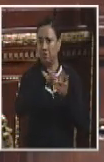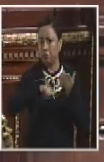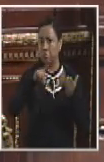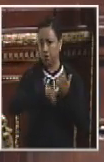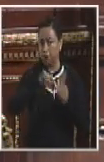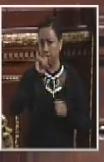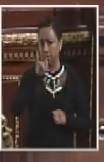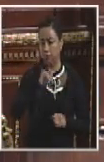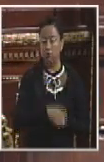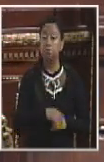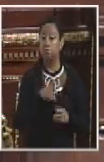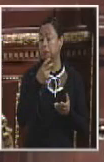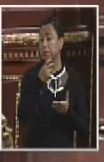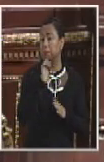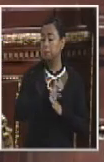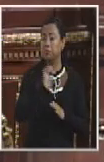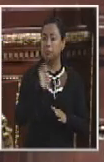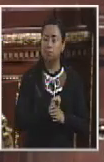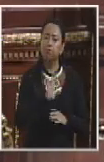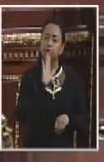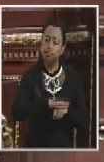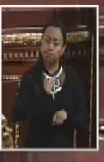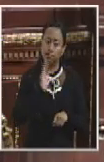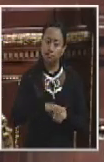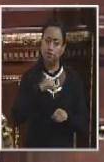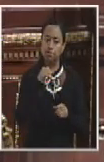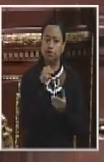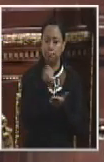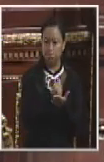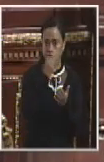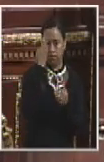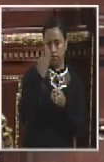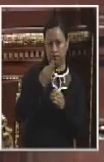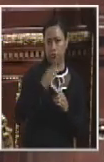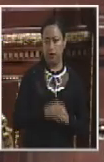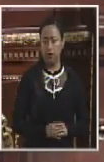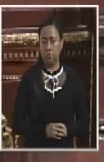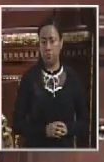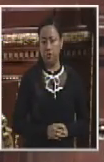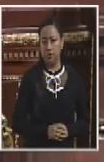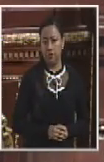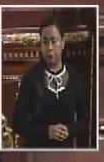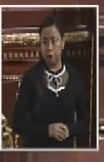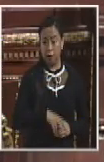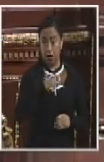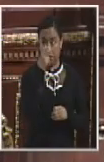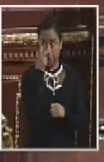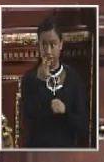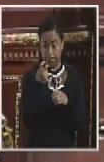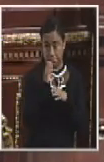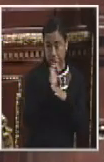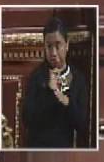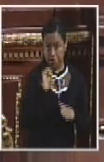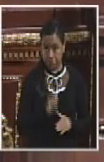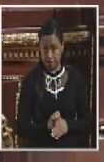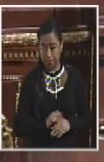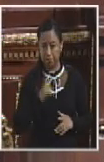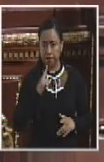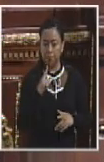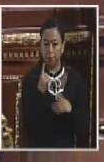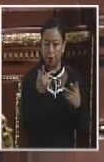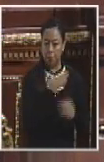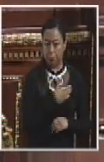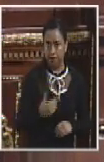resultado su aprobación con mayoría calificada. En esta tesitura, el presidente de la República ya no goza de